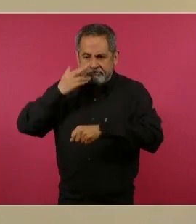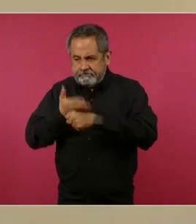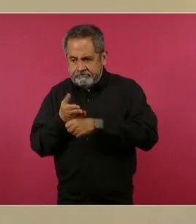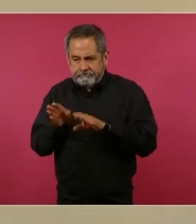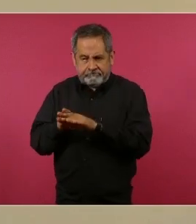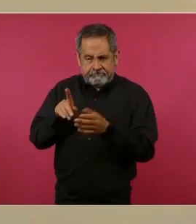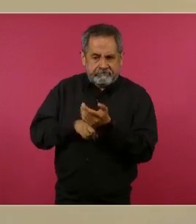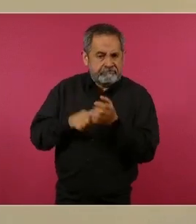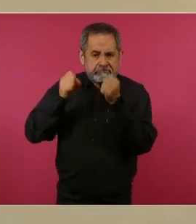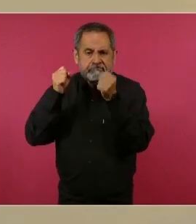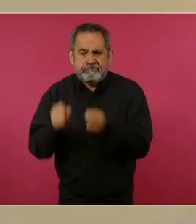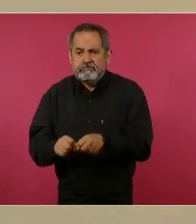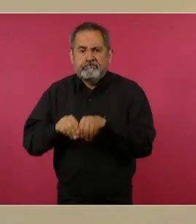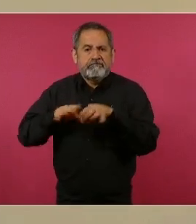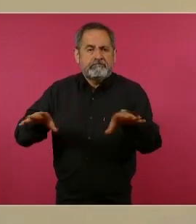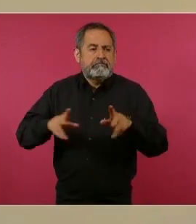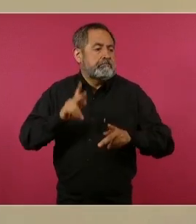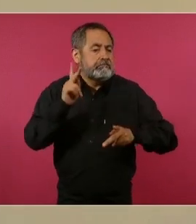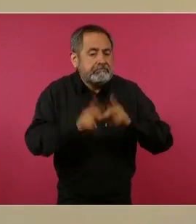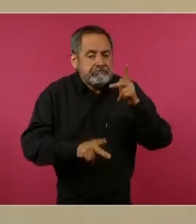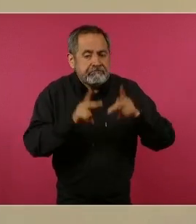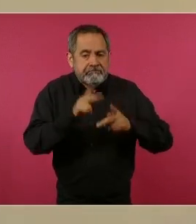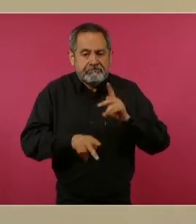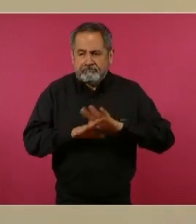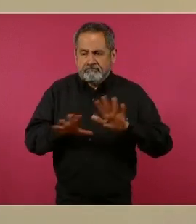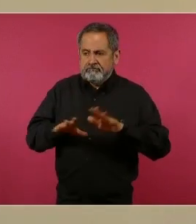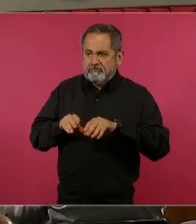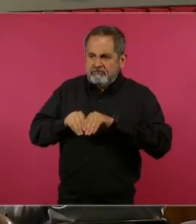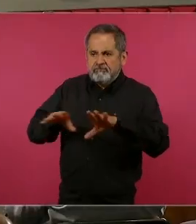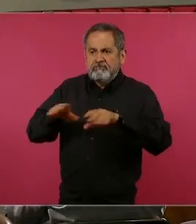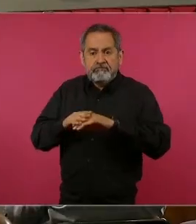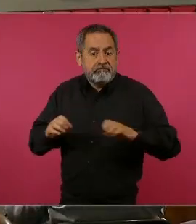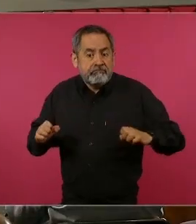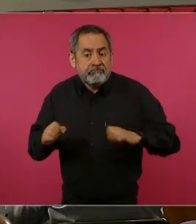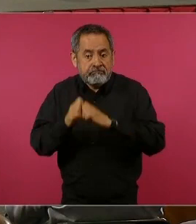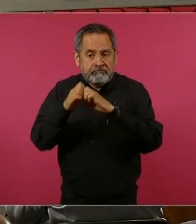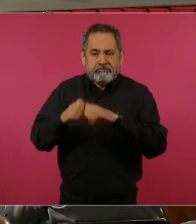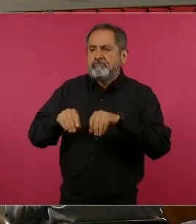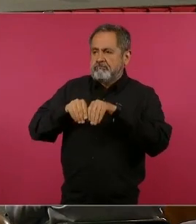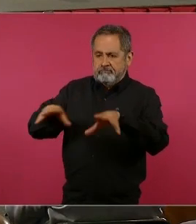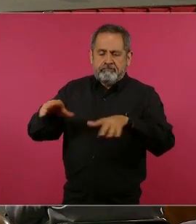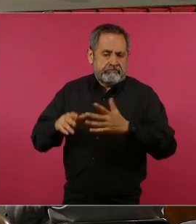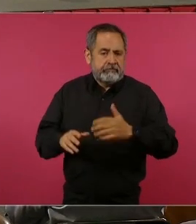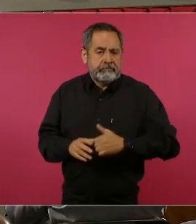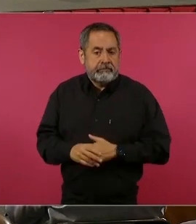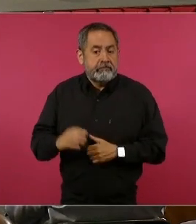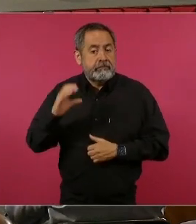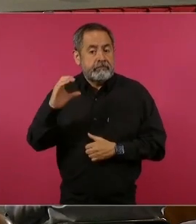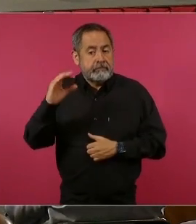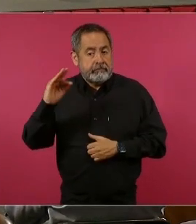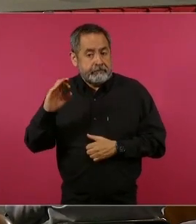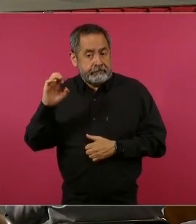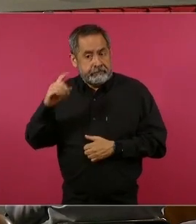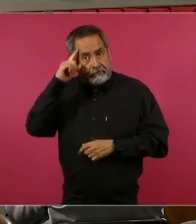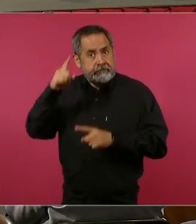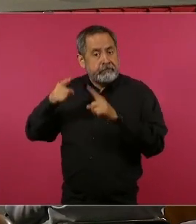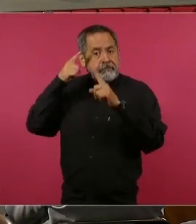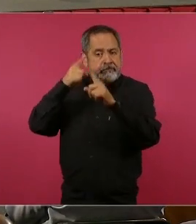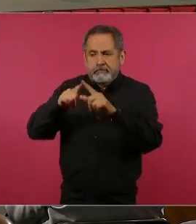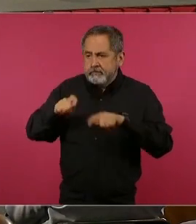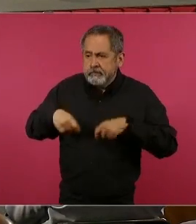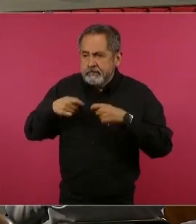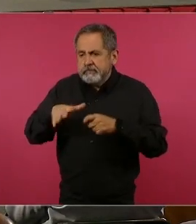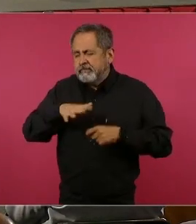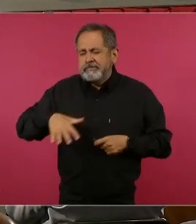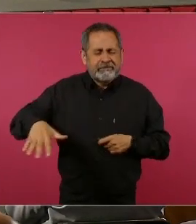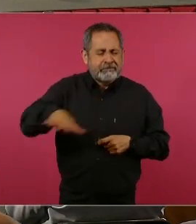garantizar un servicio ininterrumpido y atender cualquier eventualidad. ¿Por qué? Porque el objetivo de la CFE es garantizar la electricidad